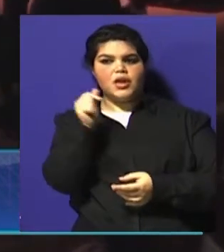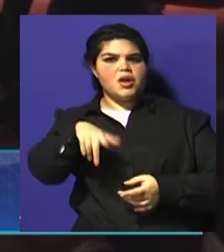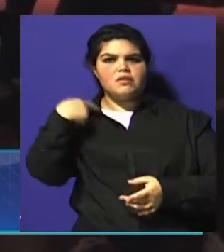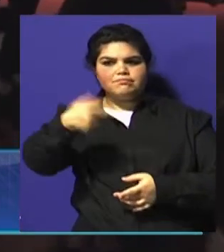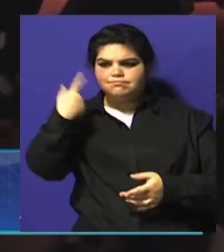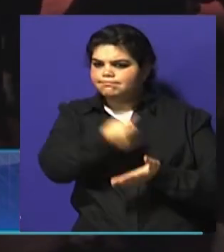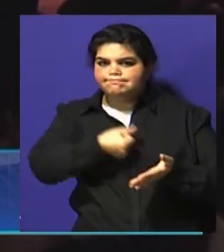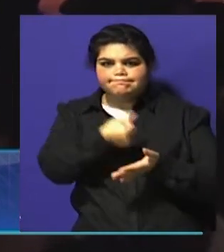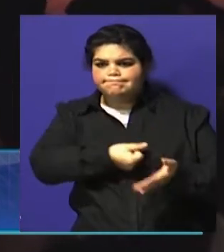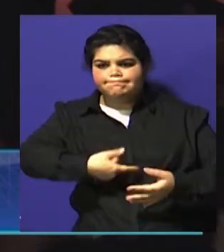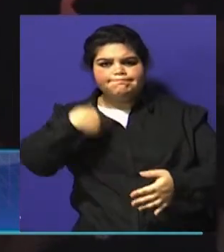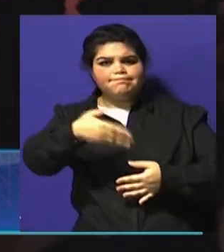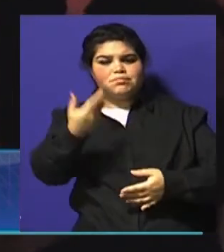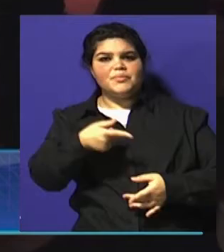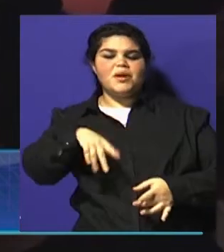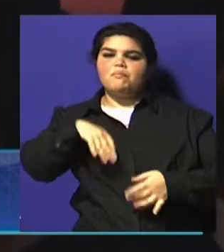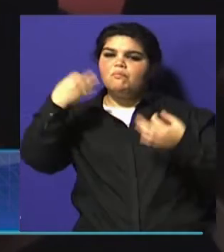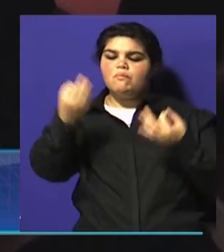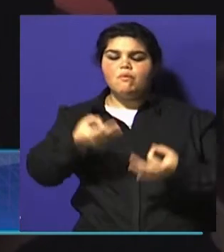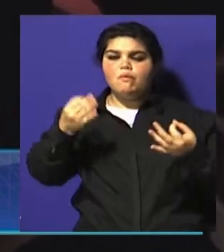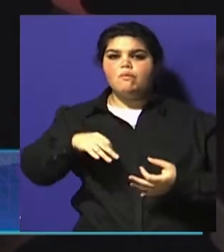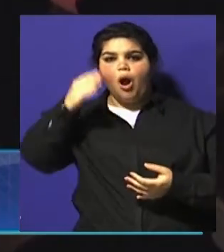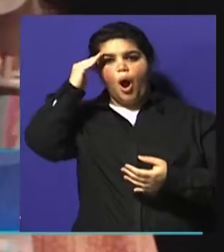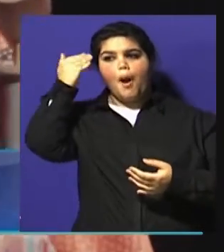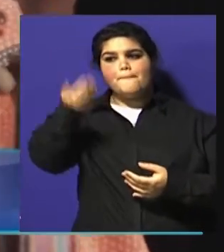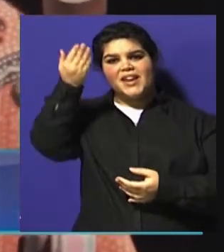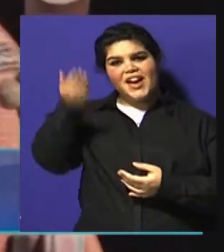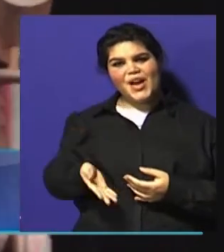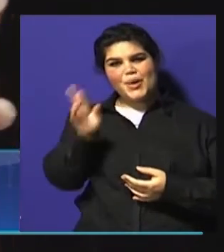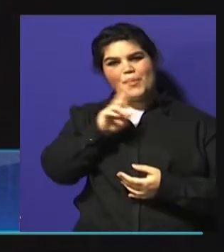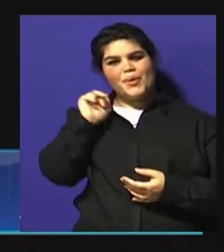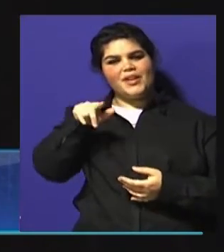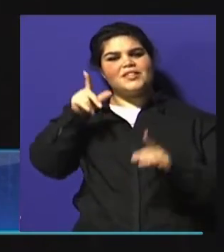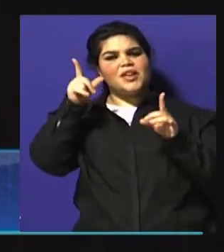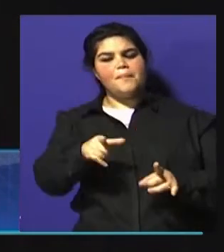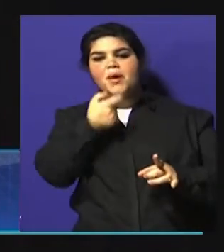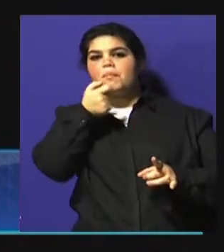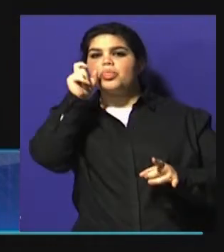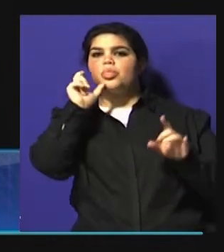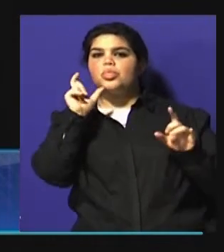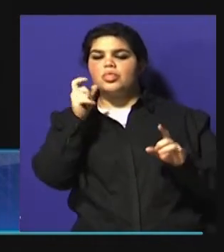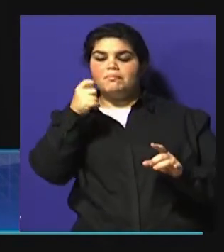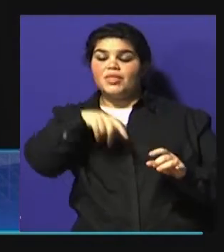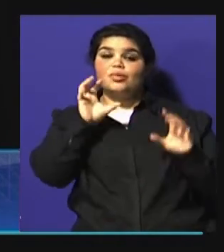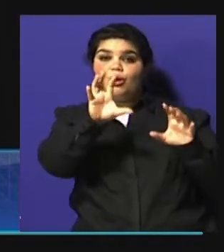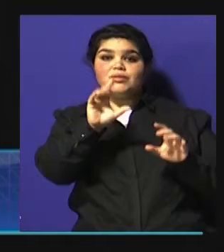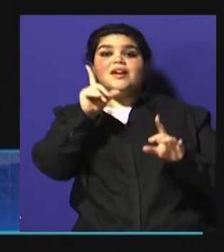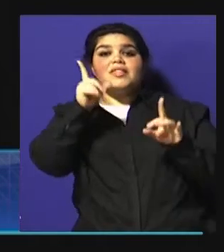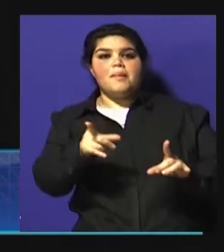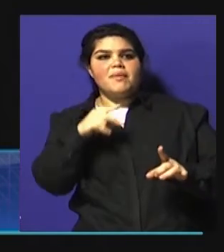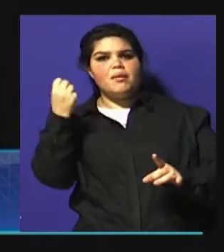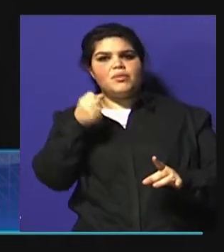Rúpolo, y realmente más que merecido este homenaje, y también más que merecido que nosotros, los medios mendocinos, nos tomemos unos minutitos para